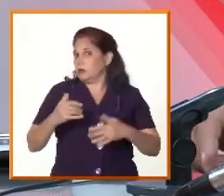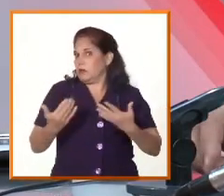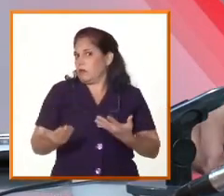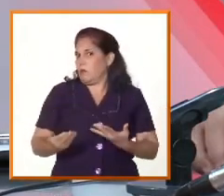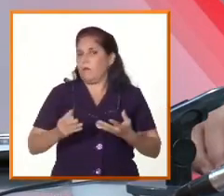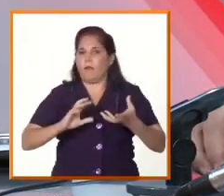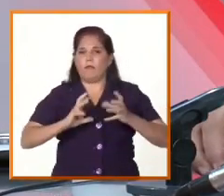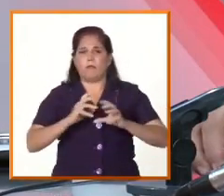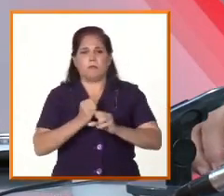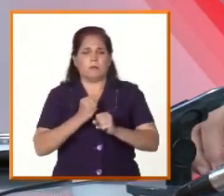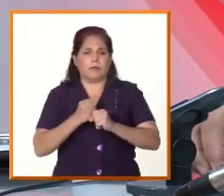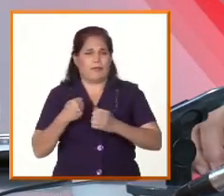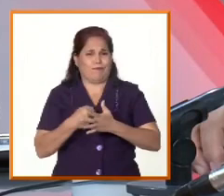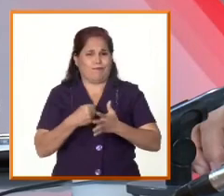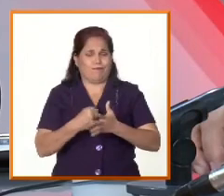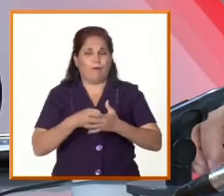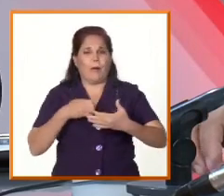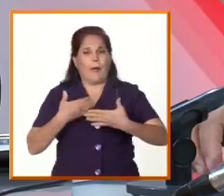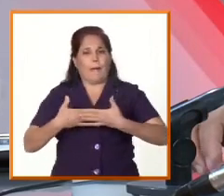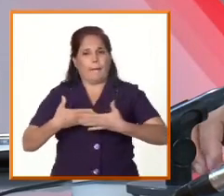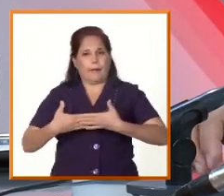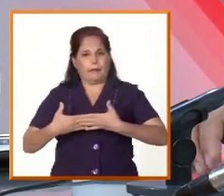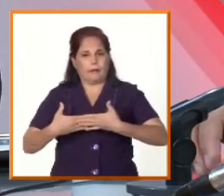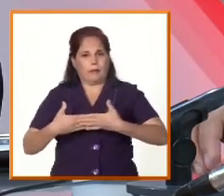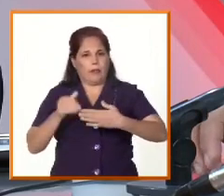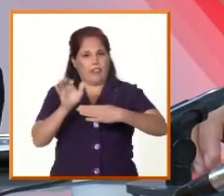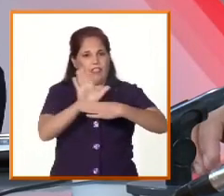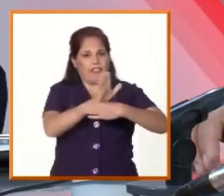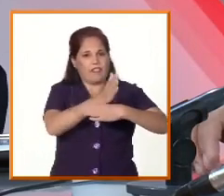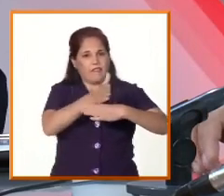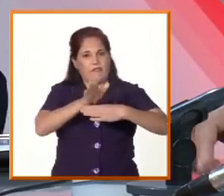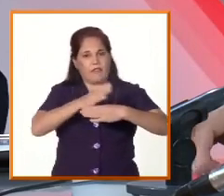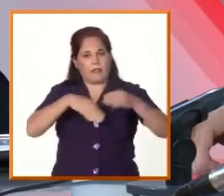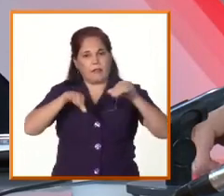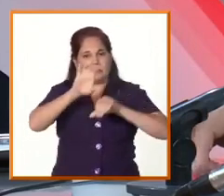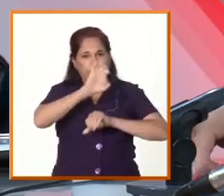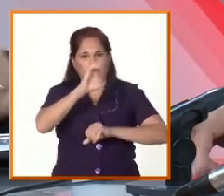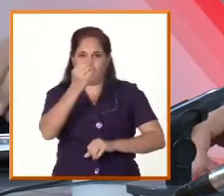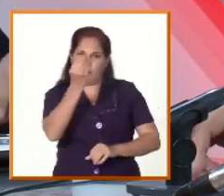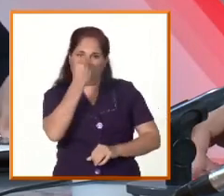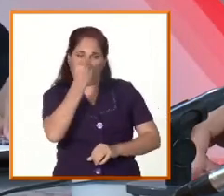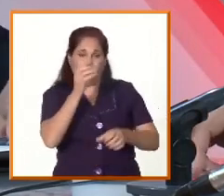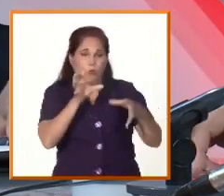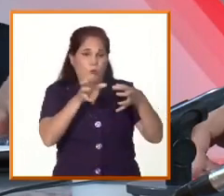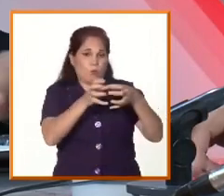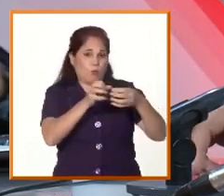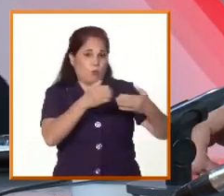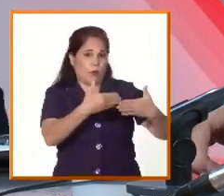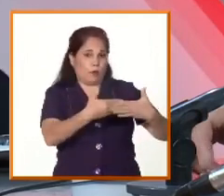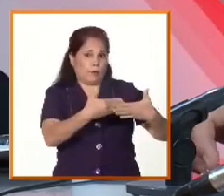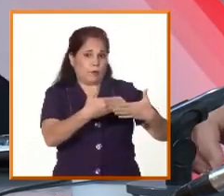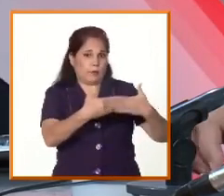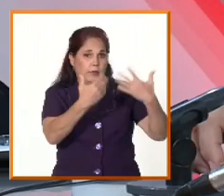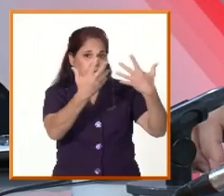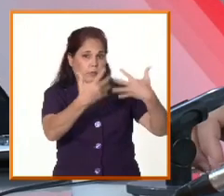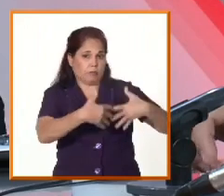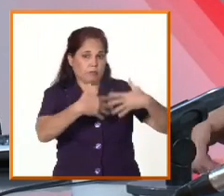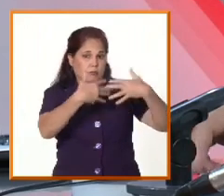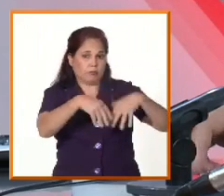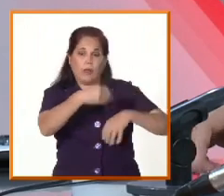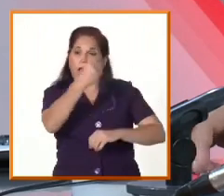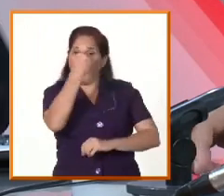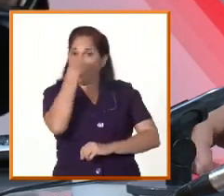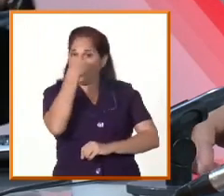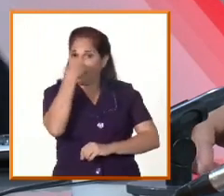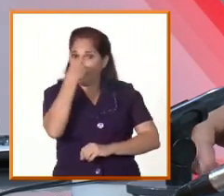dinámicas que enfrenta el sector empresarial de este ministerio el grupo empresarial de la industria alimentaria